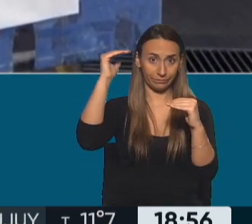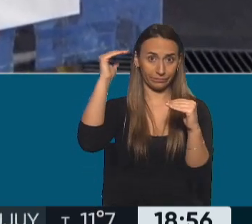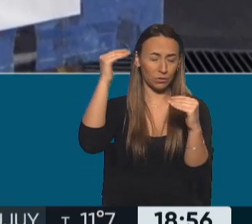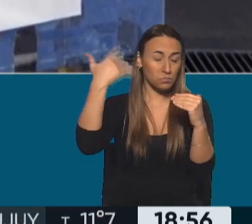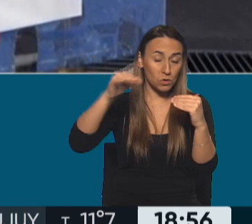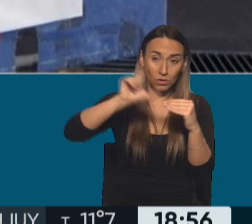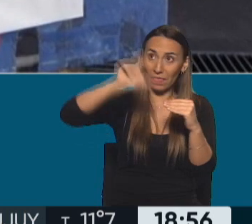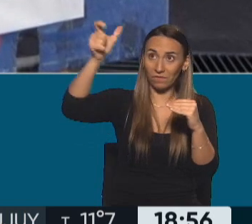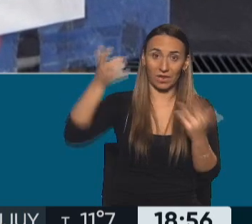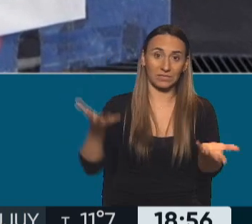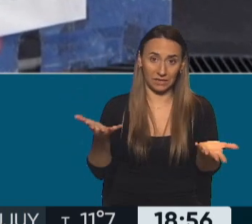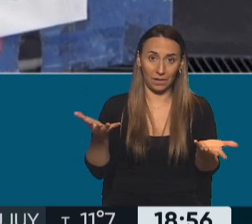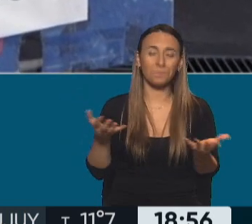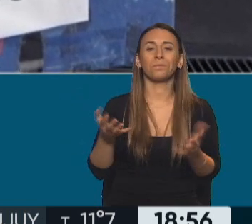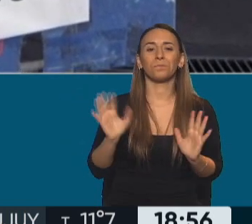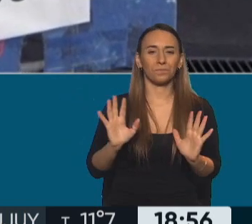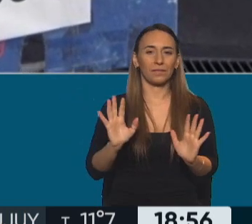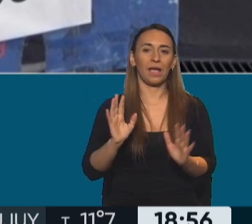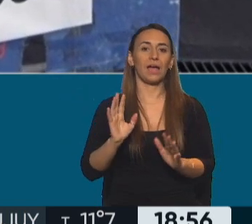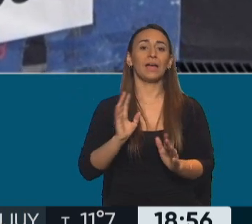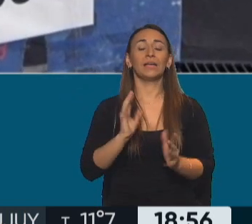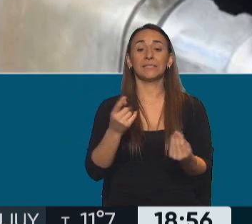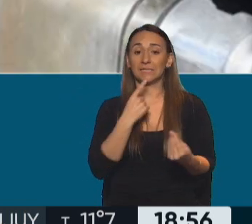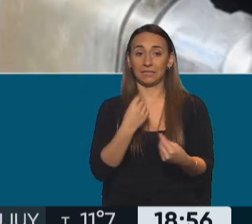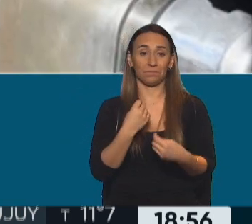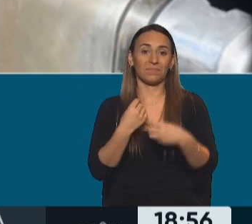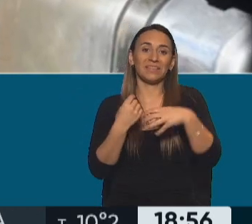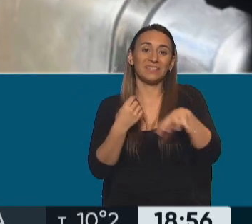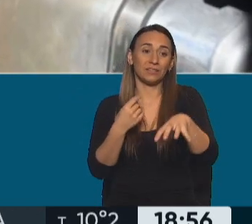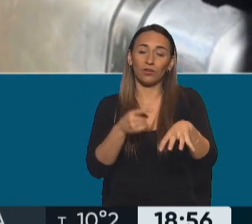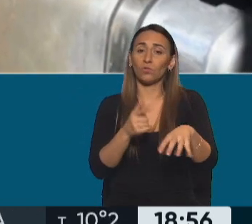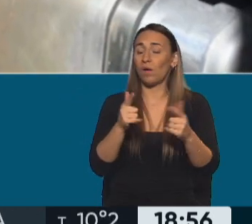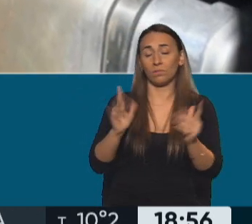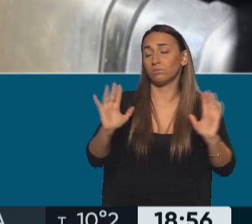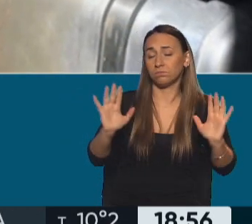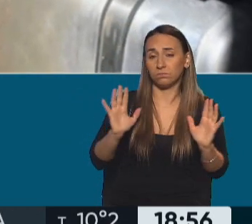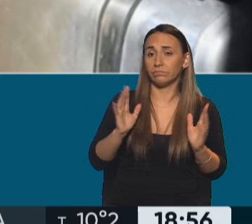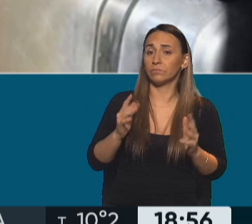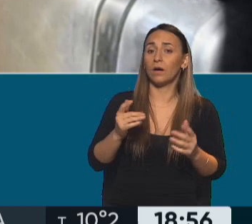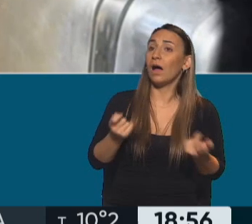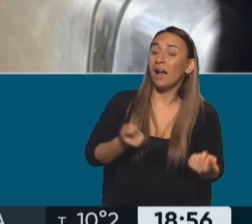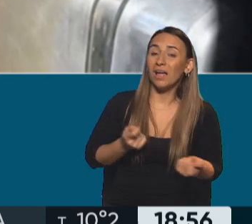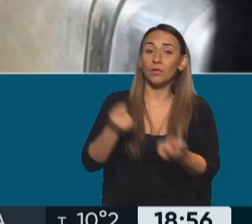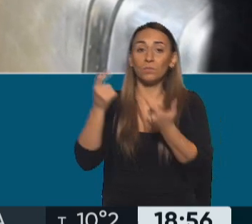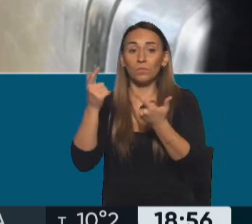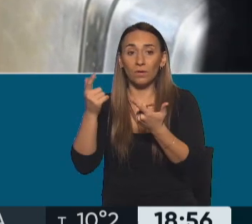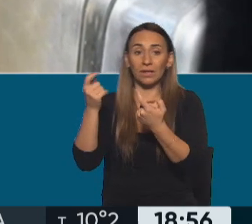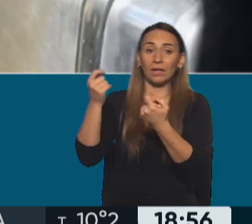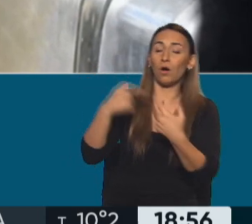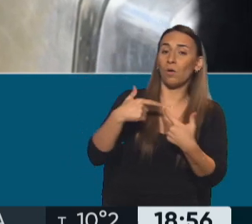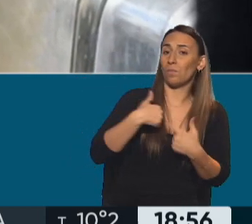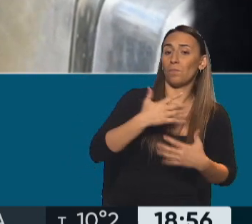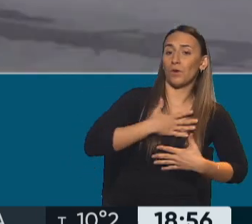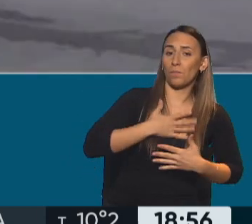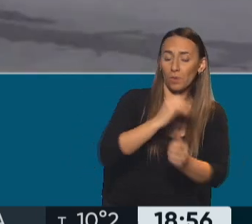amplia la brecha que lo que te explican es, el sector no puede, no está incentivado ni para importar ni tampoco para producir internamente